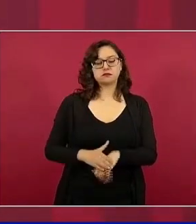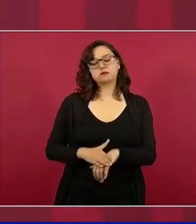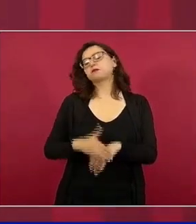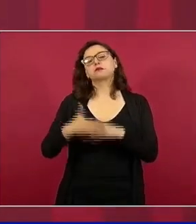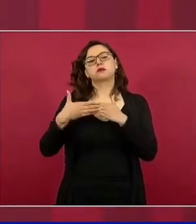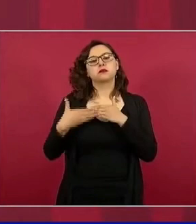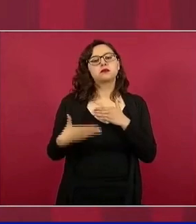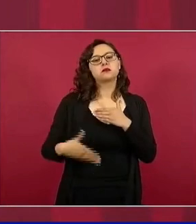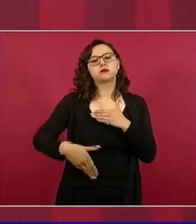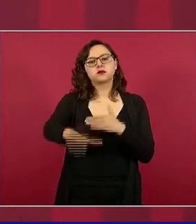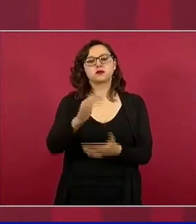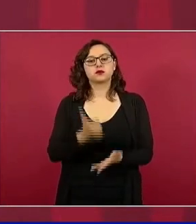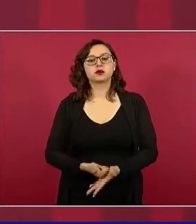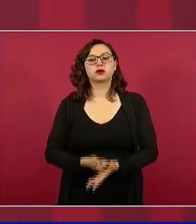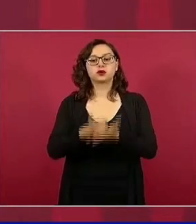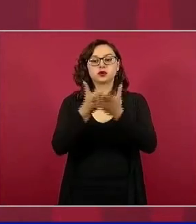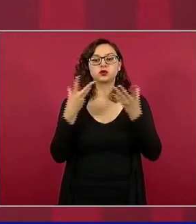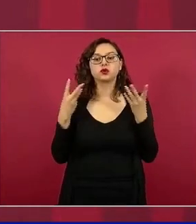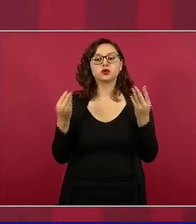mucho